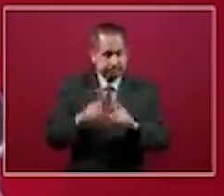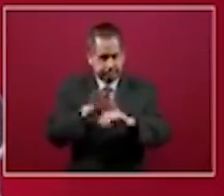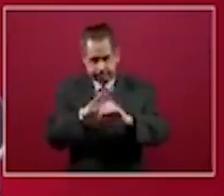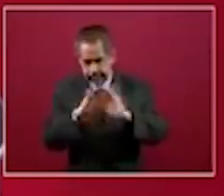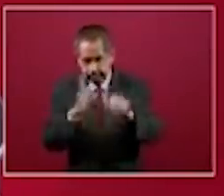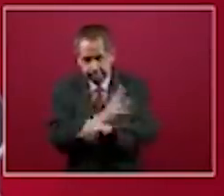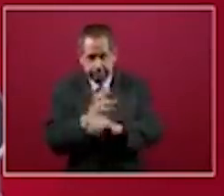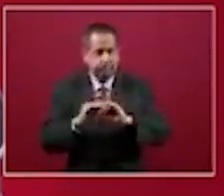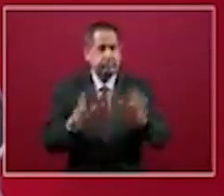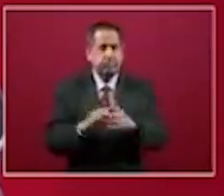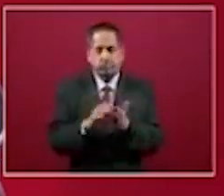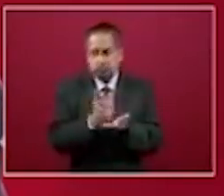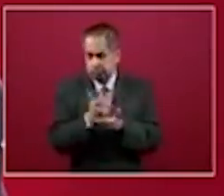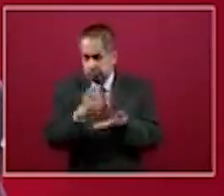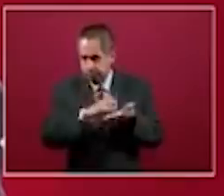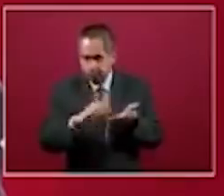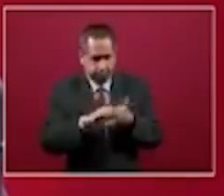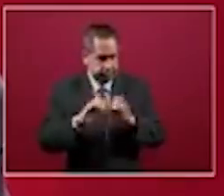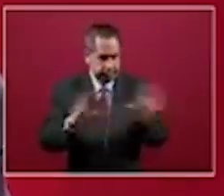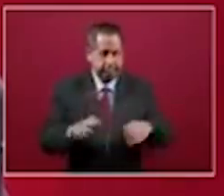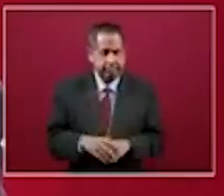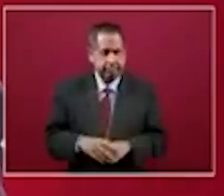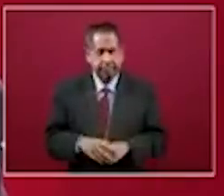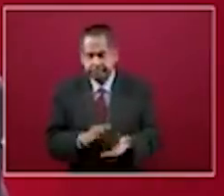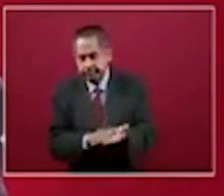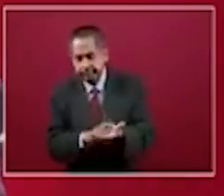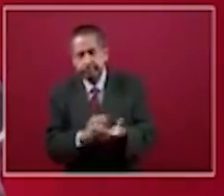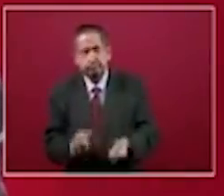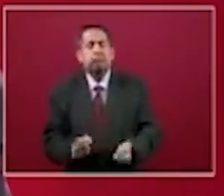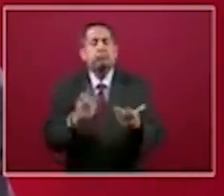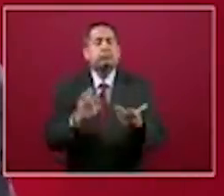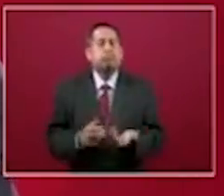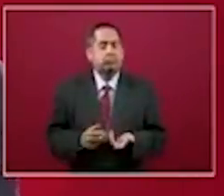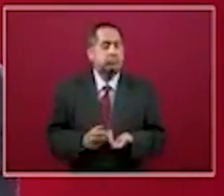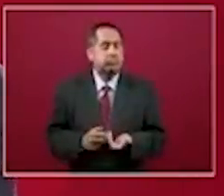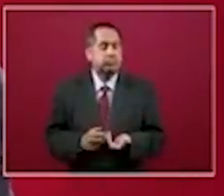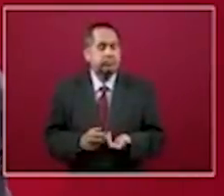cuotas, que se aclare cuánto